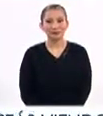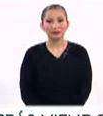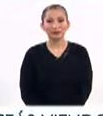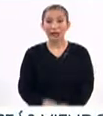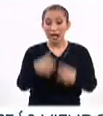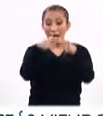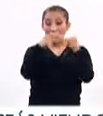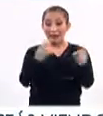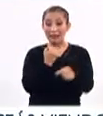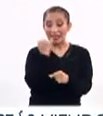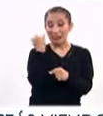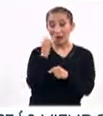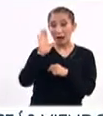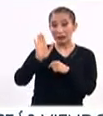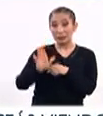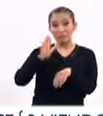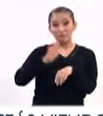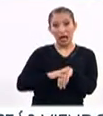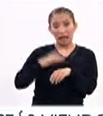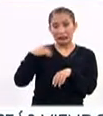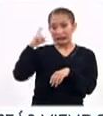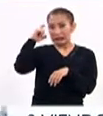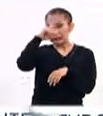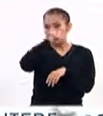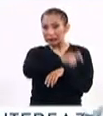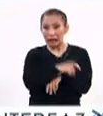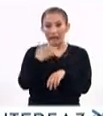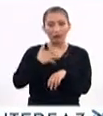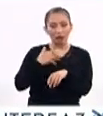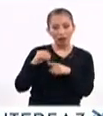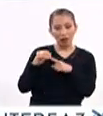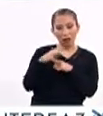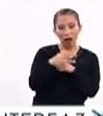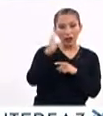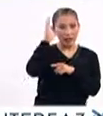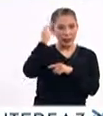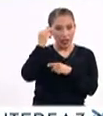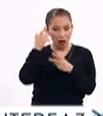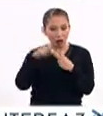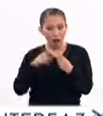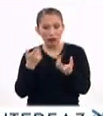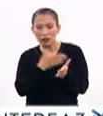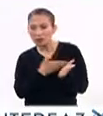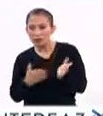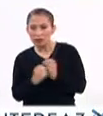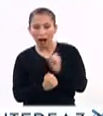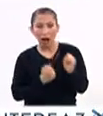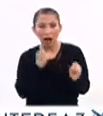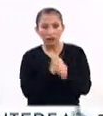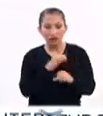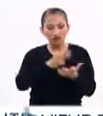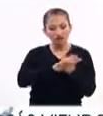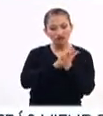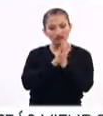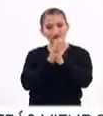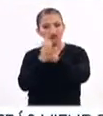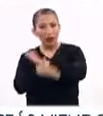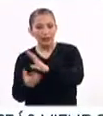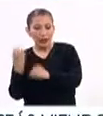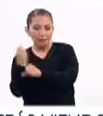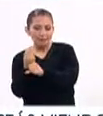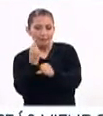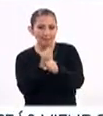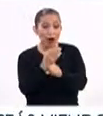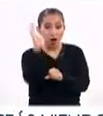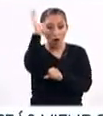El japonés es uno de los idiomas más complejos. Tiene influencias del chino y a lo largo de los años se ha ido transformando y